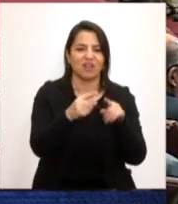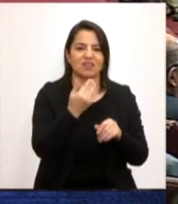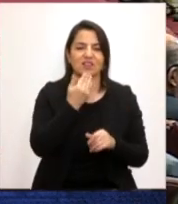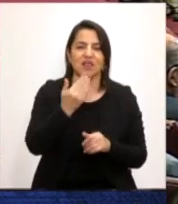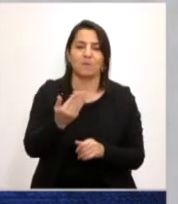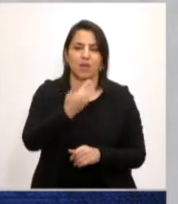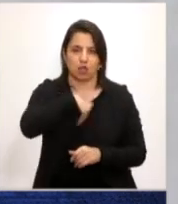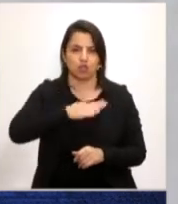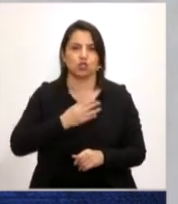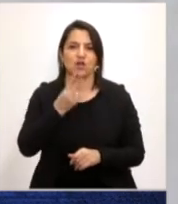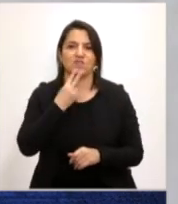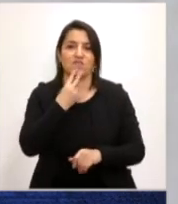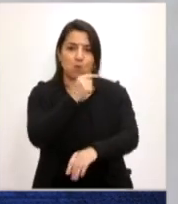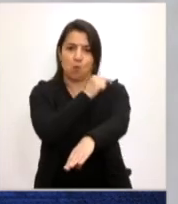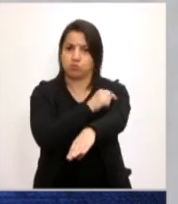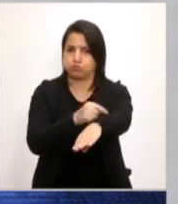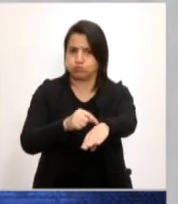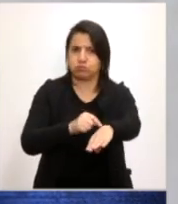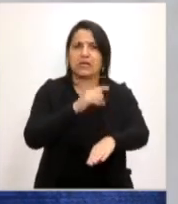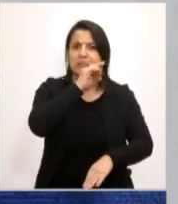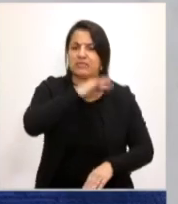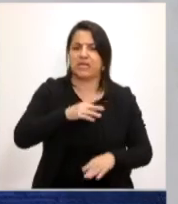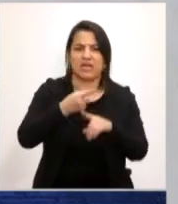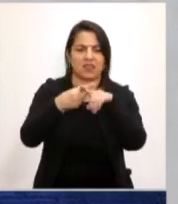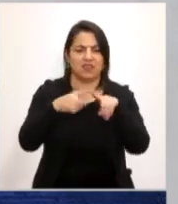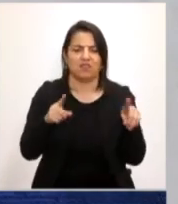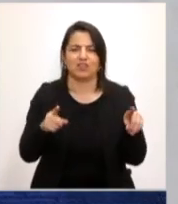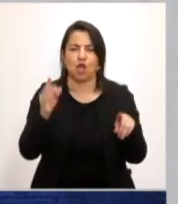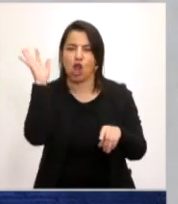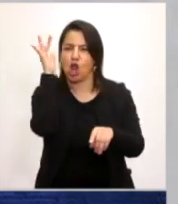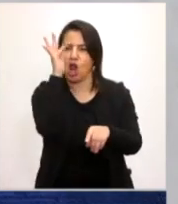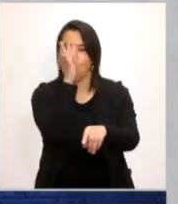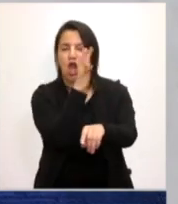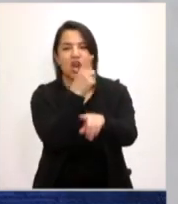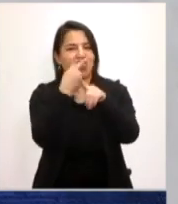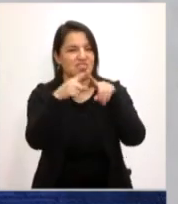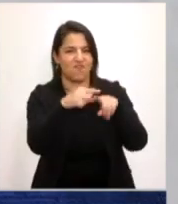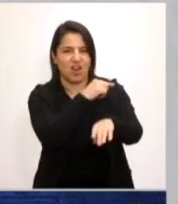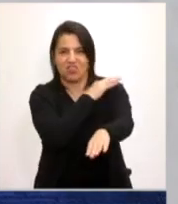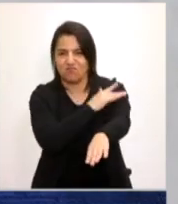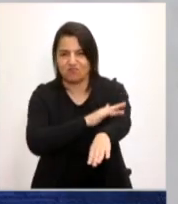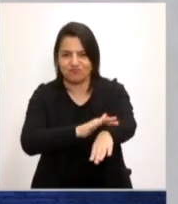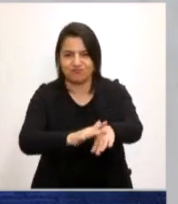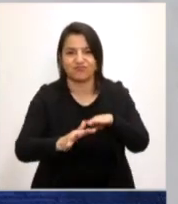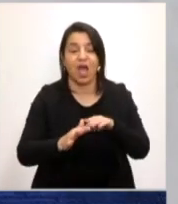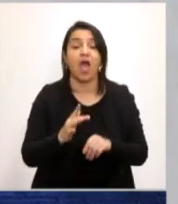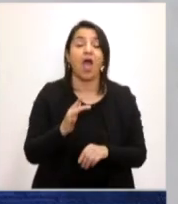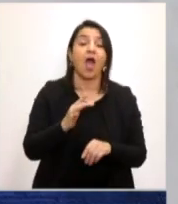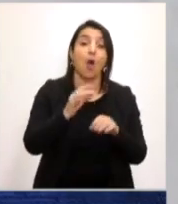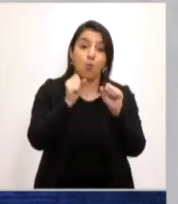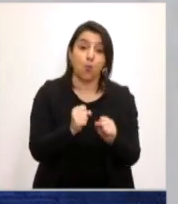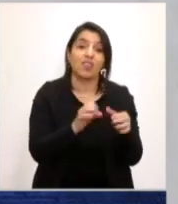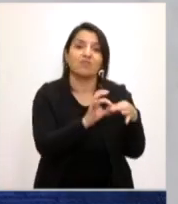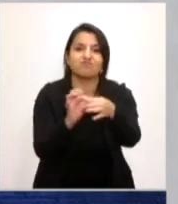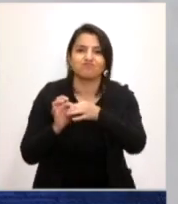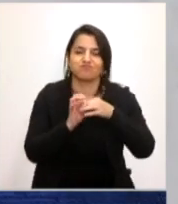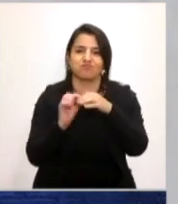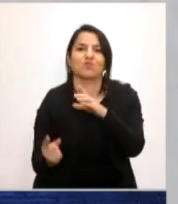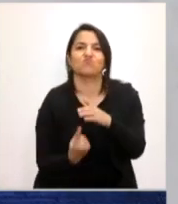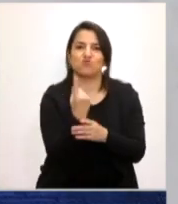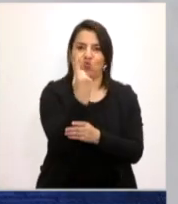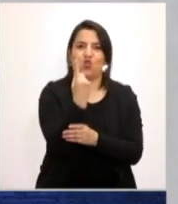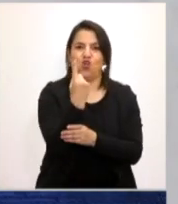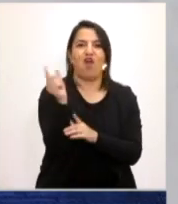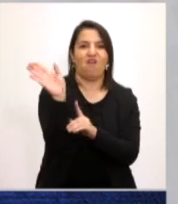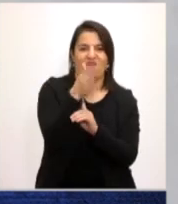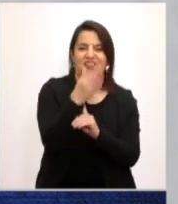habitamos un Chile diverso, habitamos un Chile multicolor, que es capaz de ser uno solo, bajo una misma bandera, que